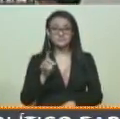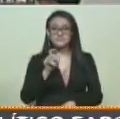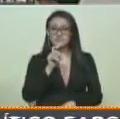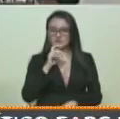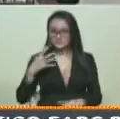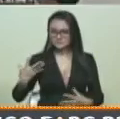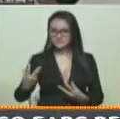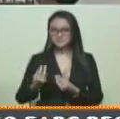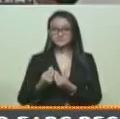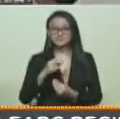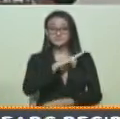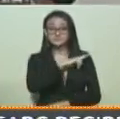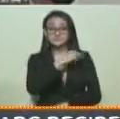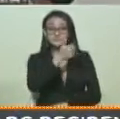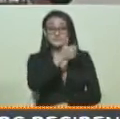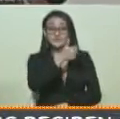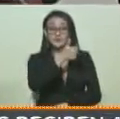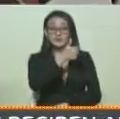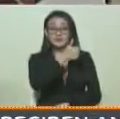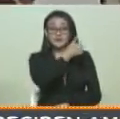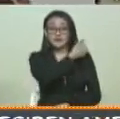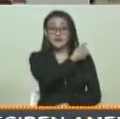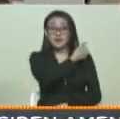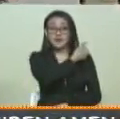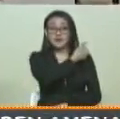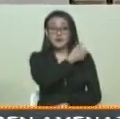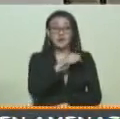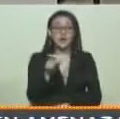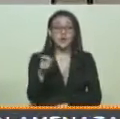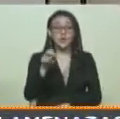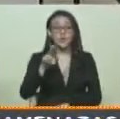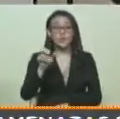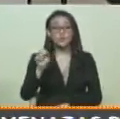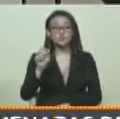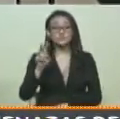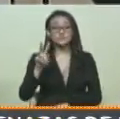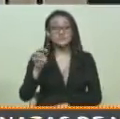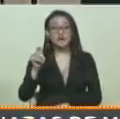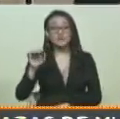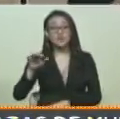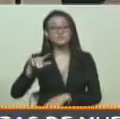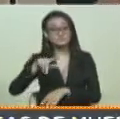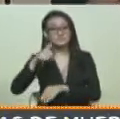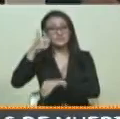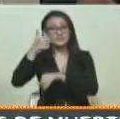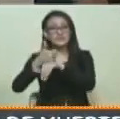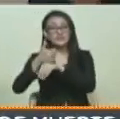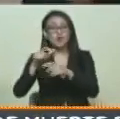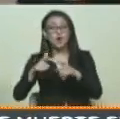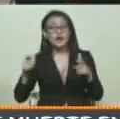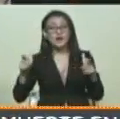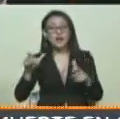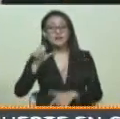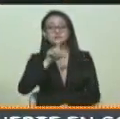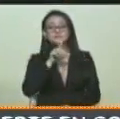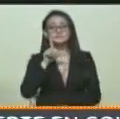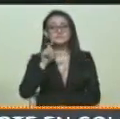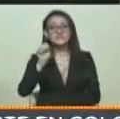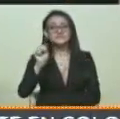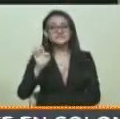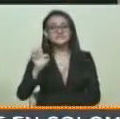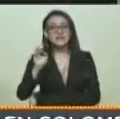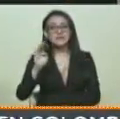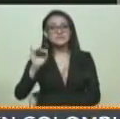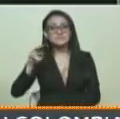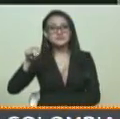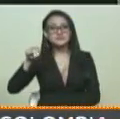el general en jefe Gustavo González López, nuestro director general del SEBIN.